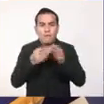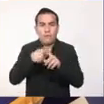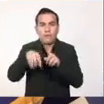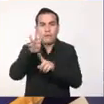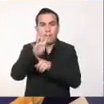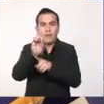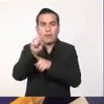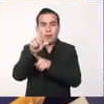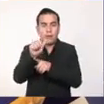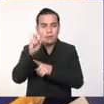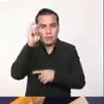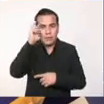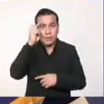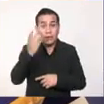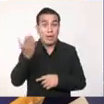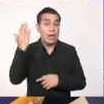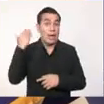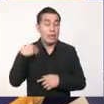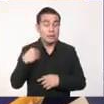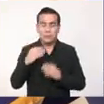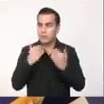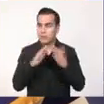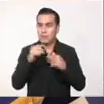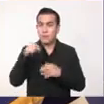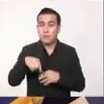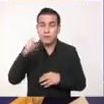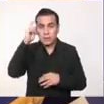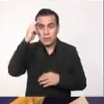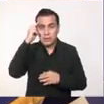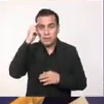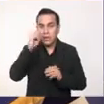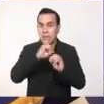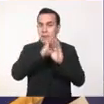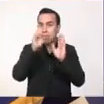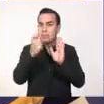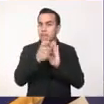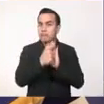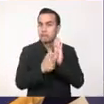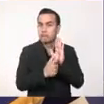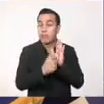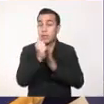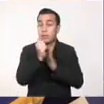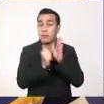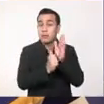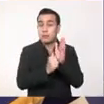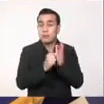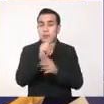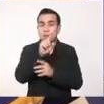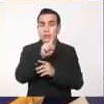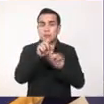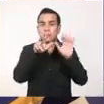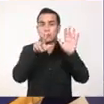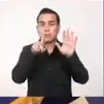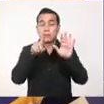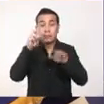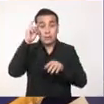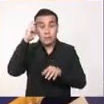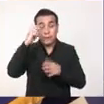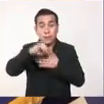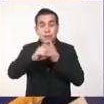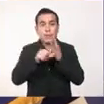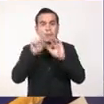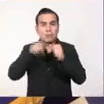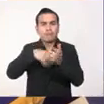algo autoatribuido como hacía la sala, sino que es algo textual que dice la Constitución. La Asamblea Legislativa podrá